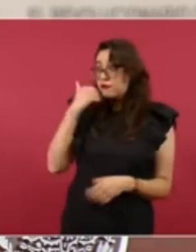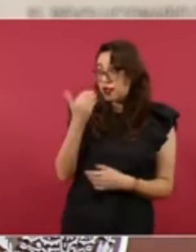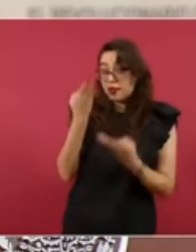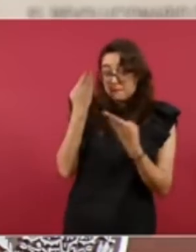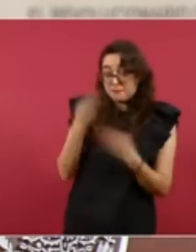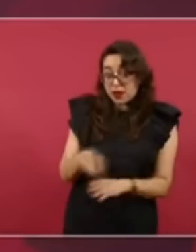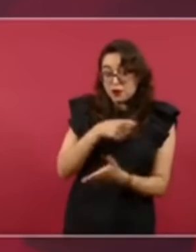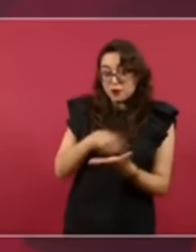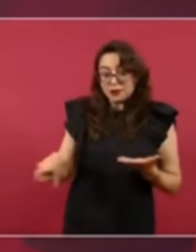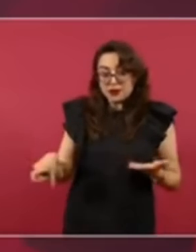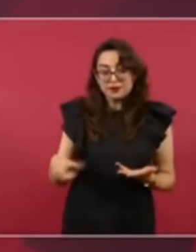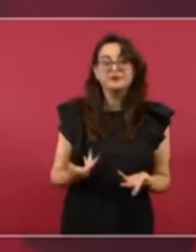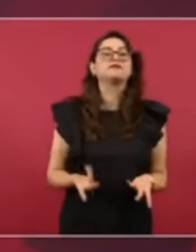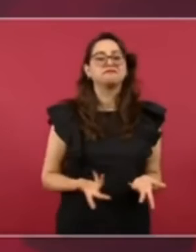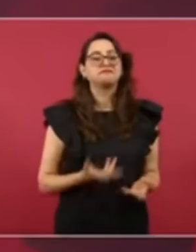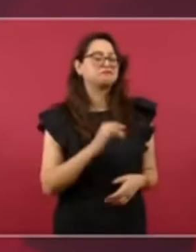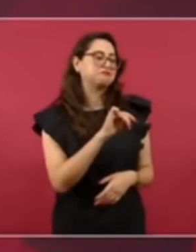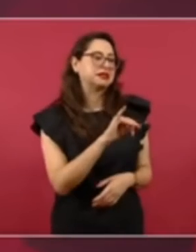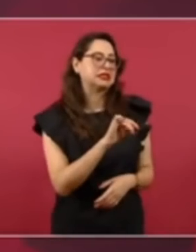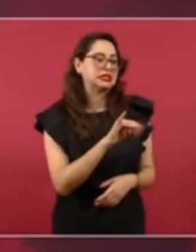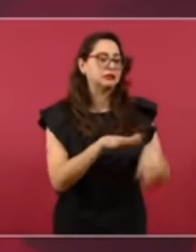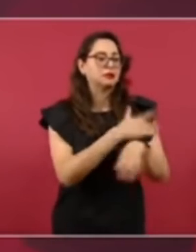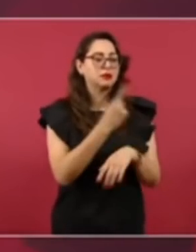quedan, ¿qué? 5.